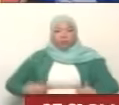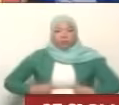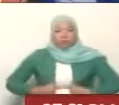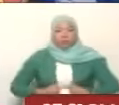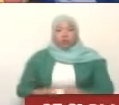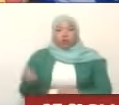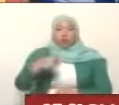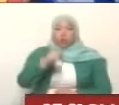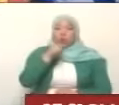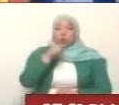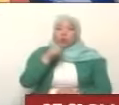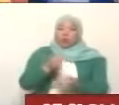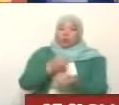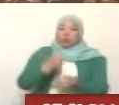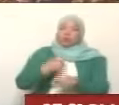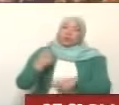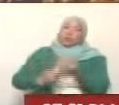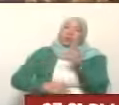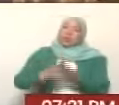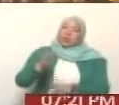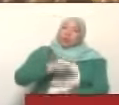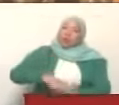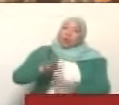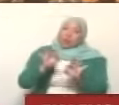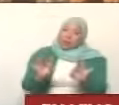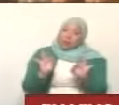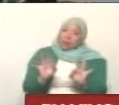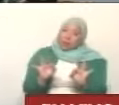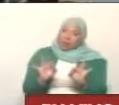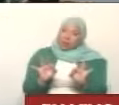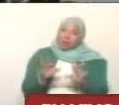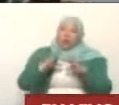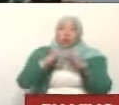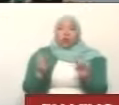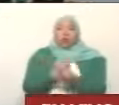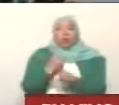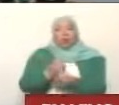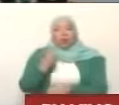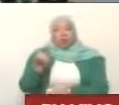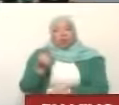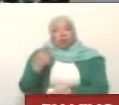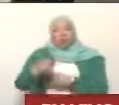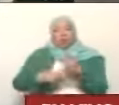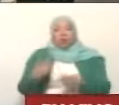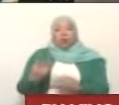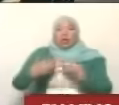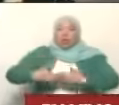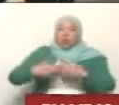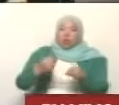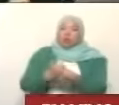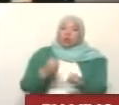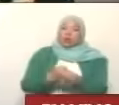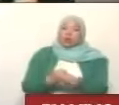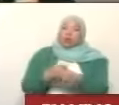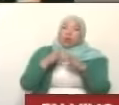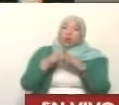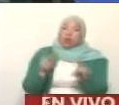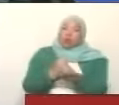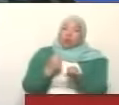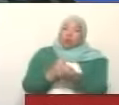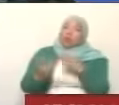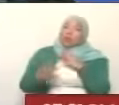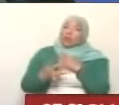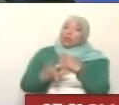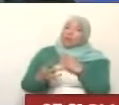una vez el desarrollo de las zonas económicas especiales y toda la inversión, toda la industria y toda la tecnología